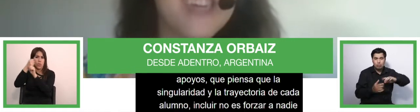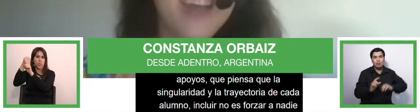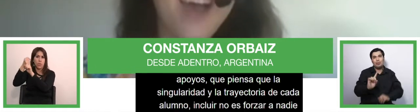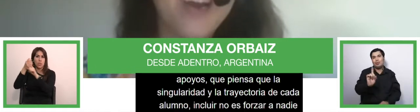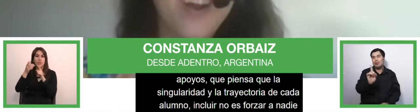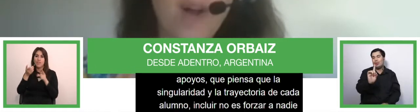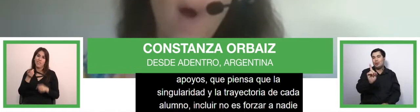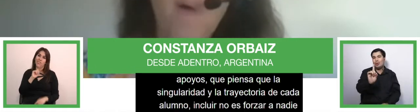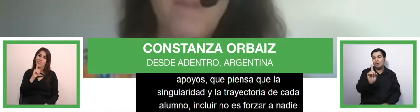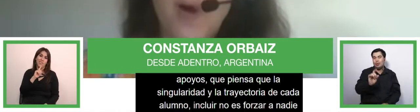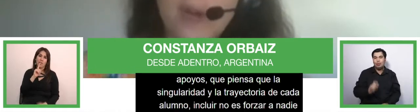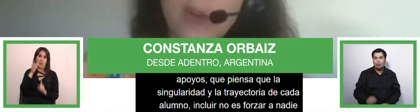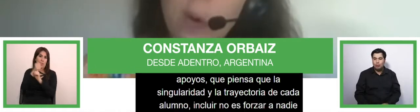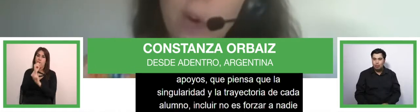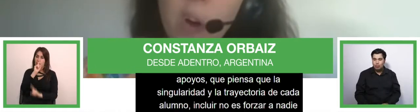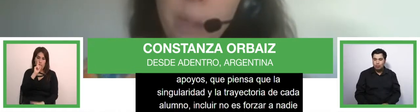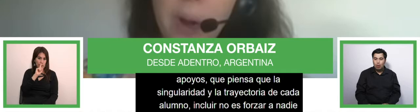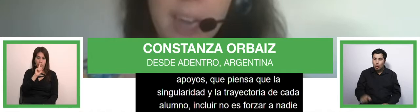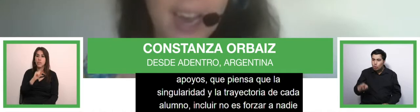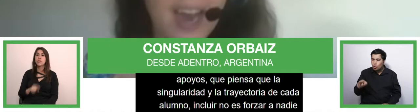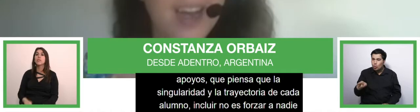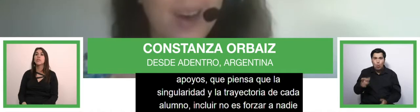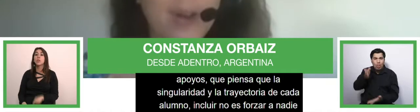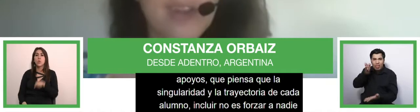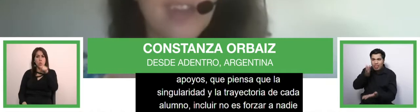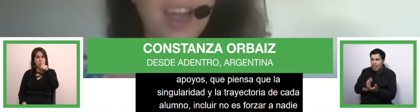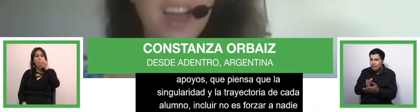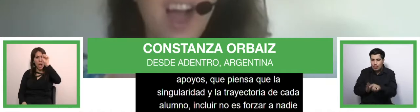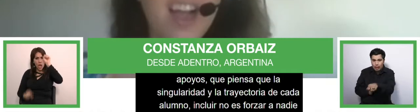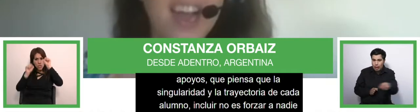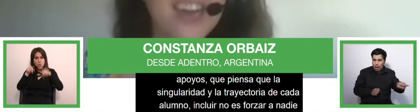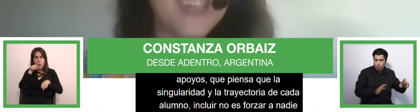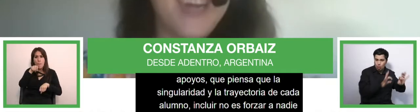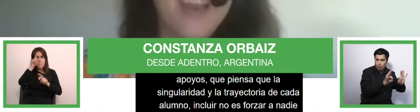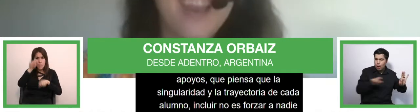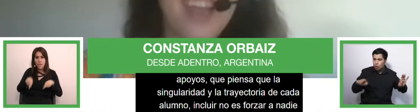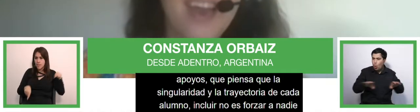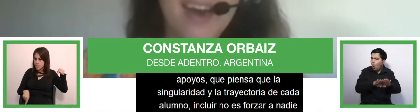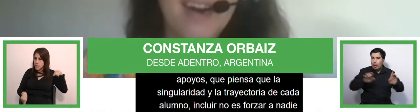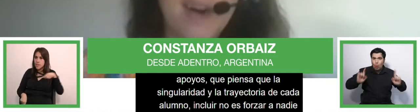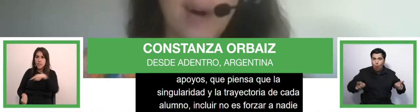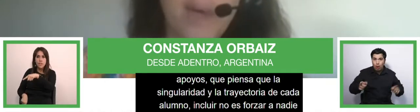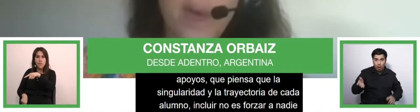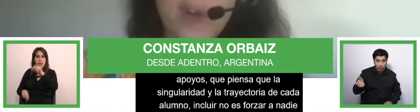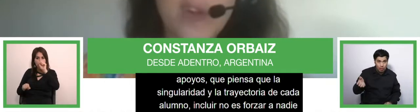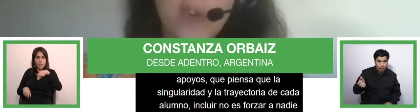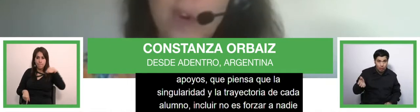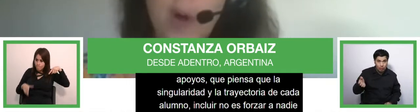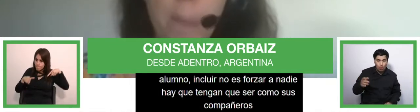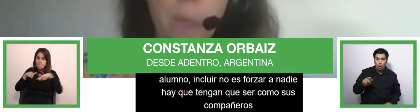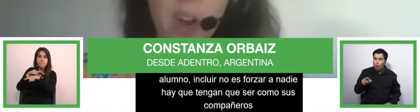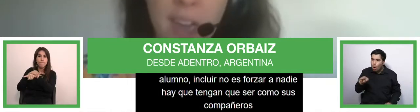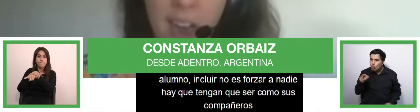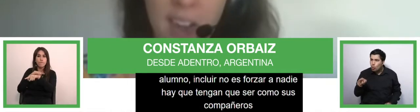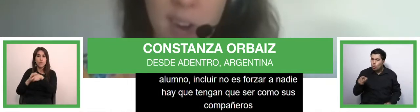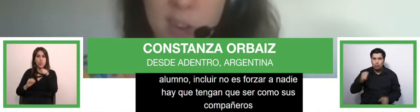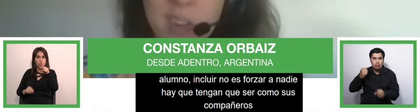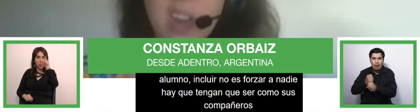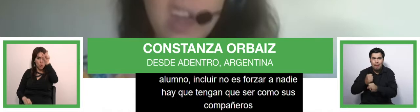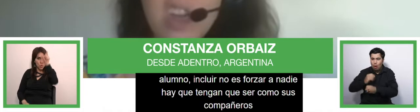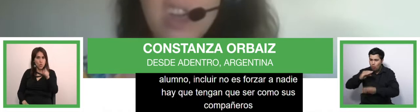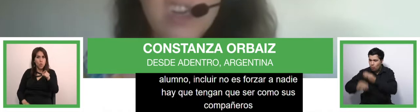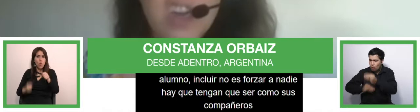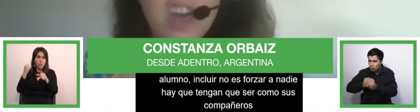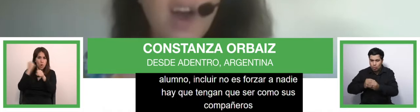tenga que ser como sus compañeros, tenga que rendir como sus